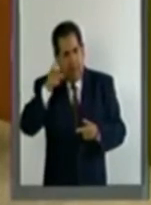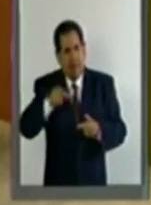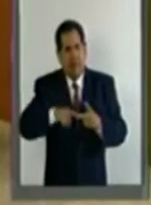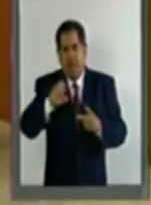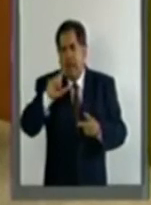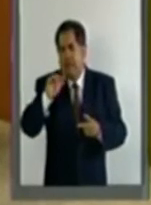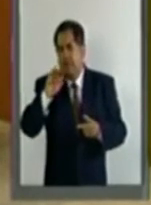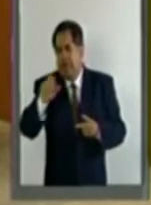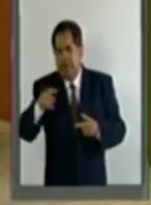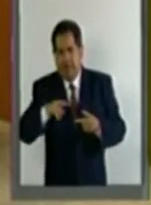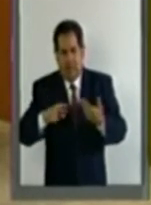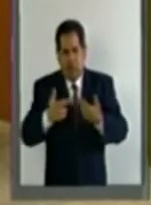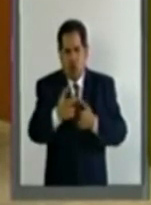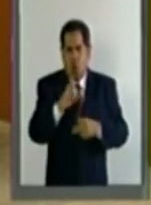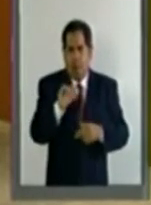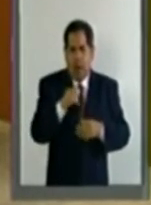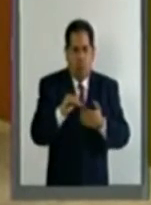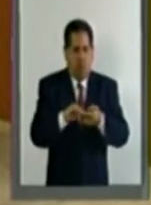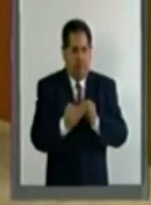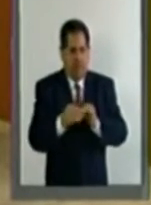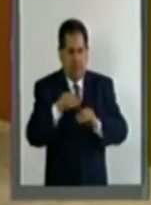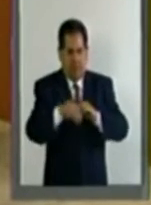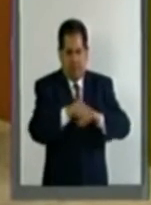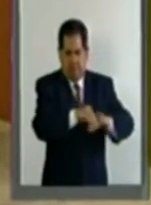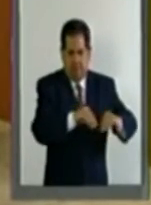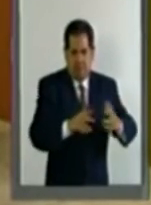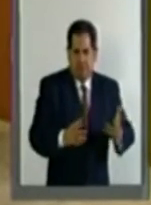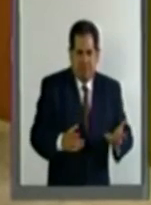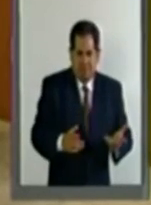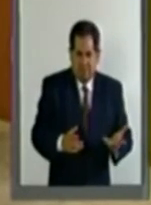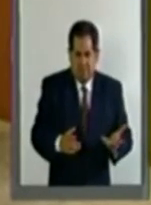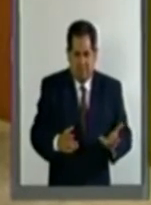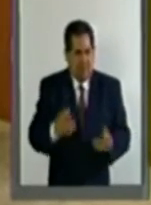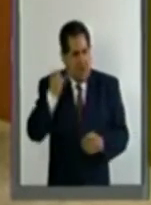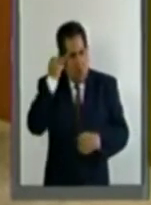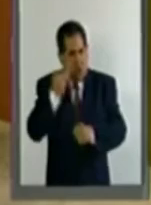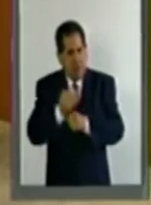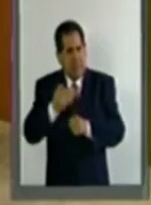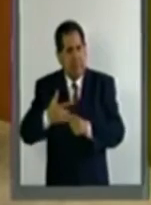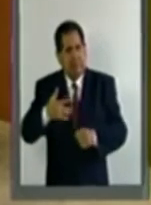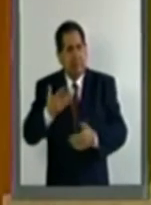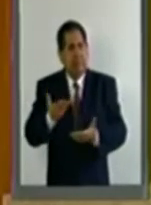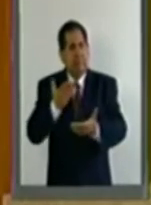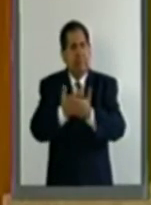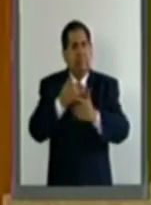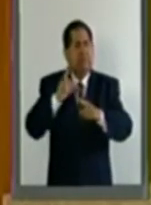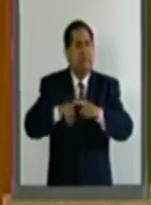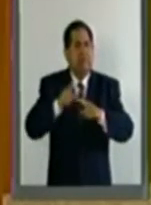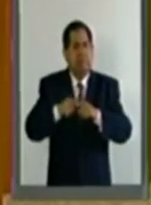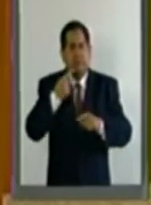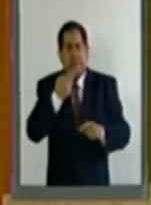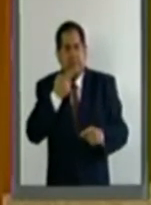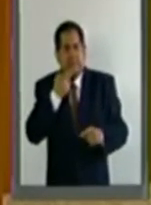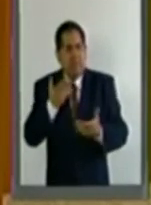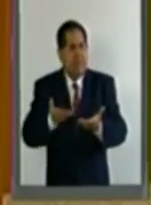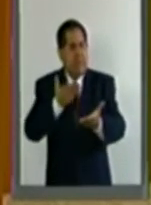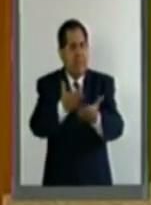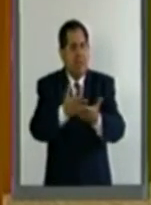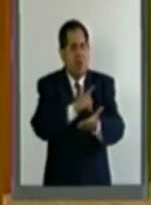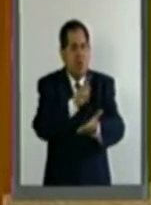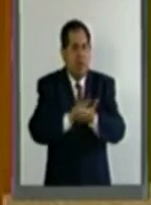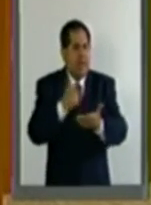Bravo. ¿A qué viene esta iniciativa? Esta iniciativa viene